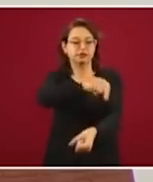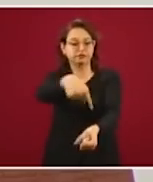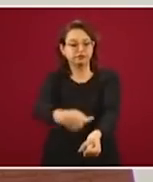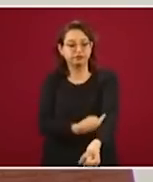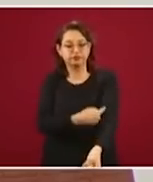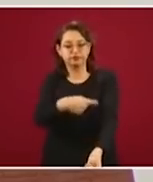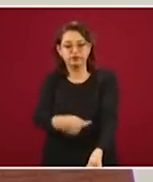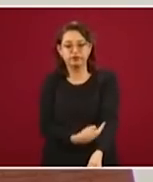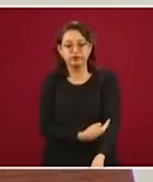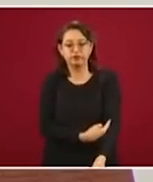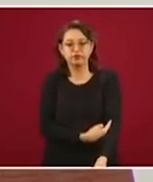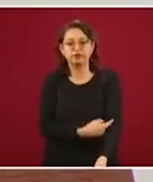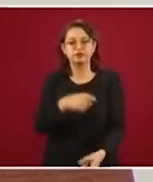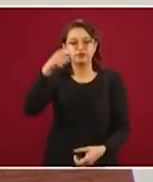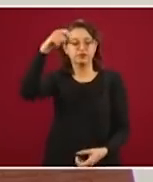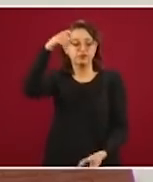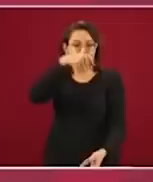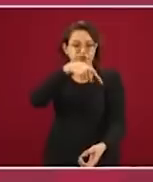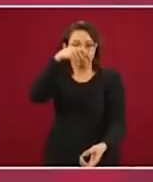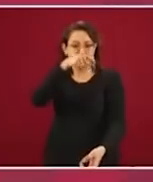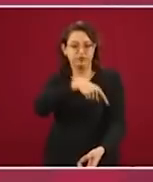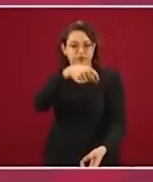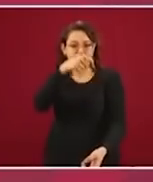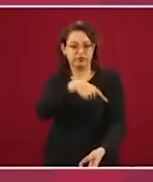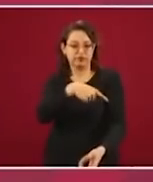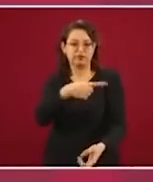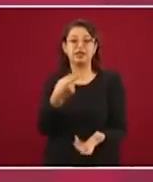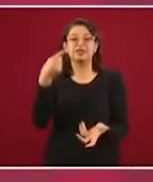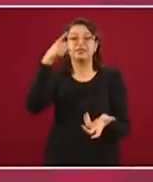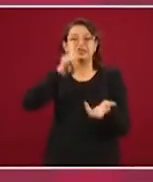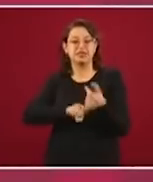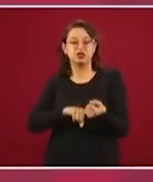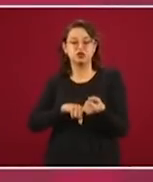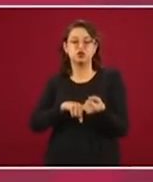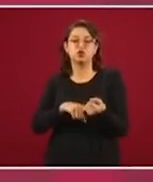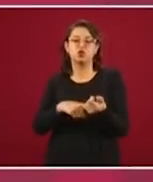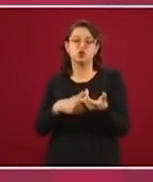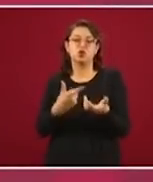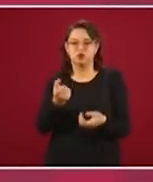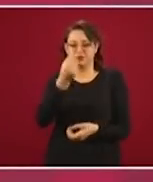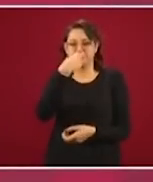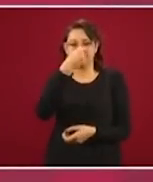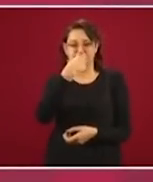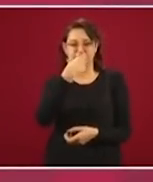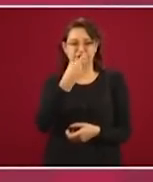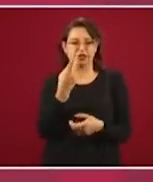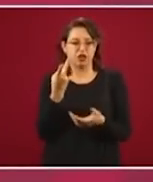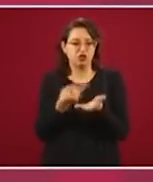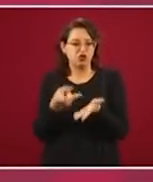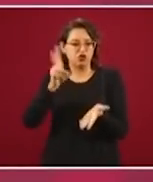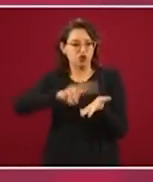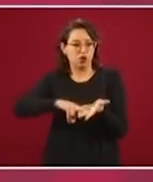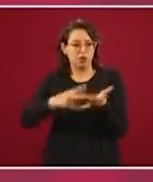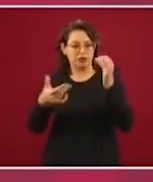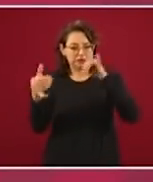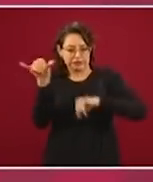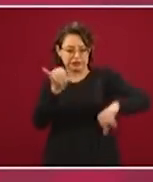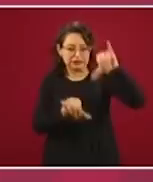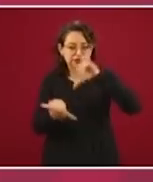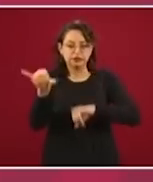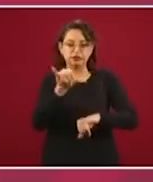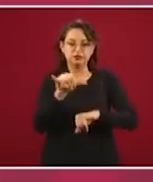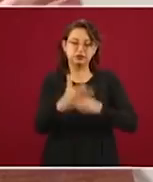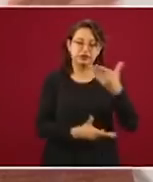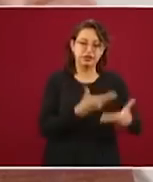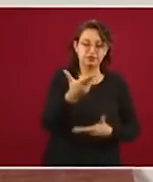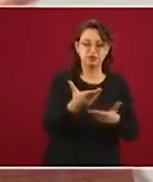intravenosas, en lo que comúnmente se le dice el suero, se pongan las medicinas que se tienen que poner combinadas. Son dos servicios